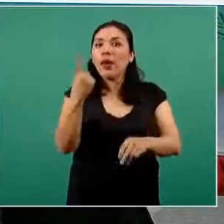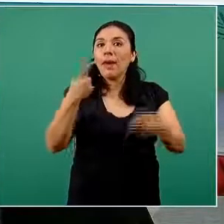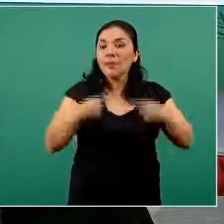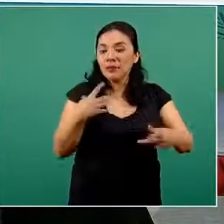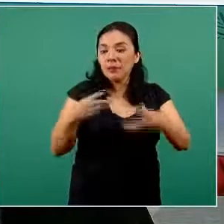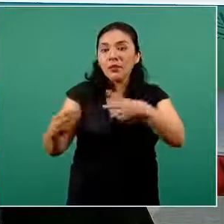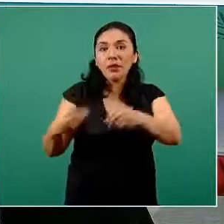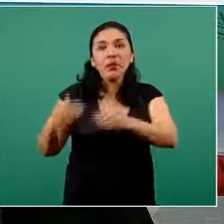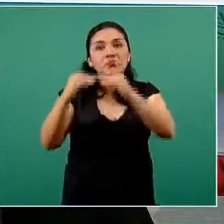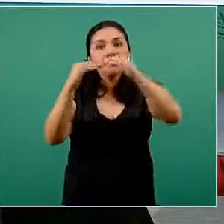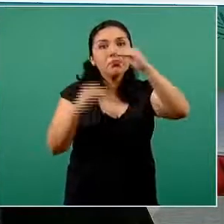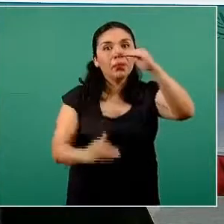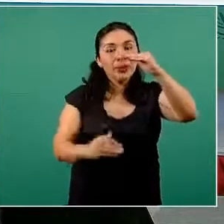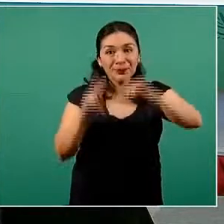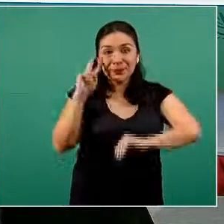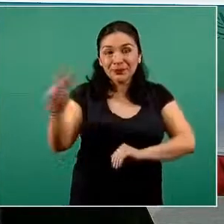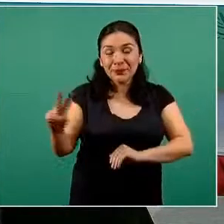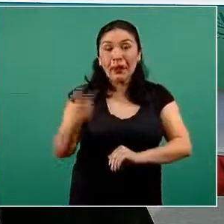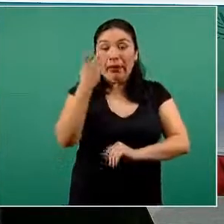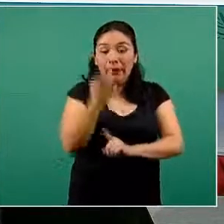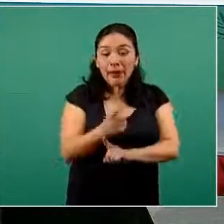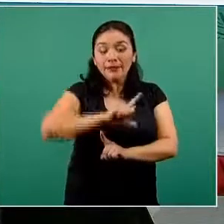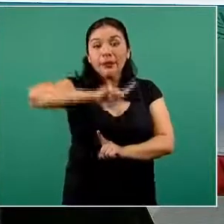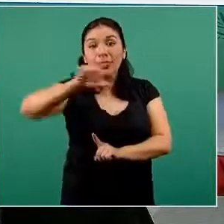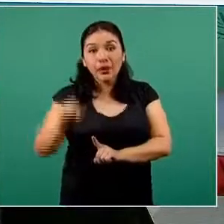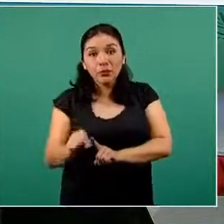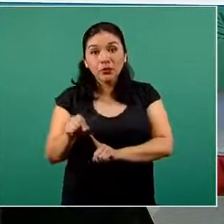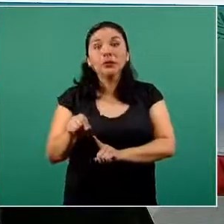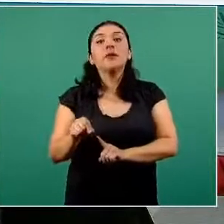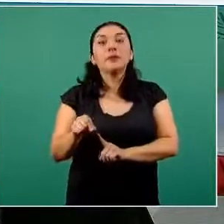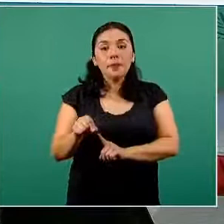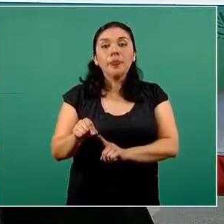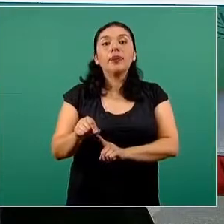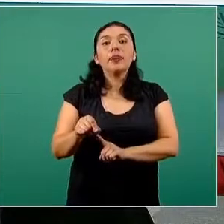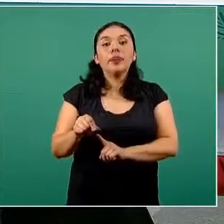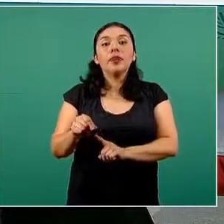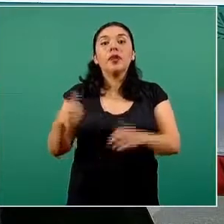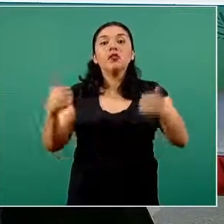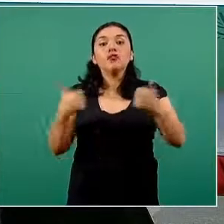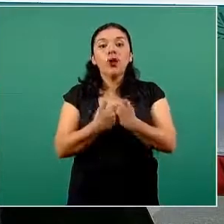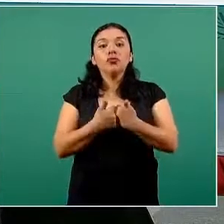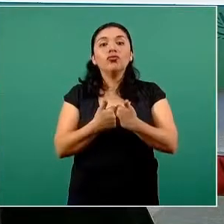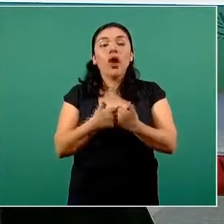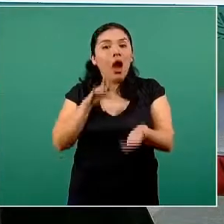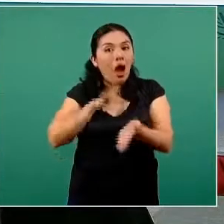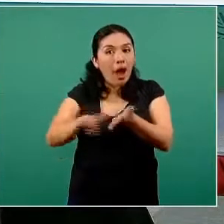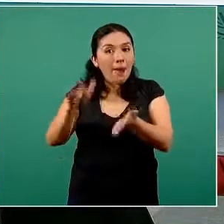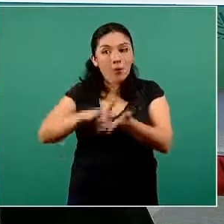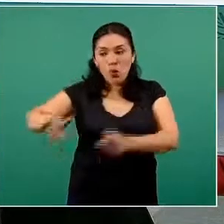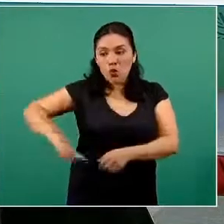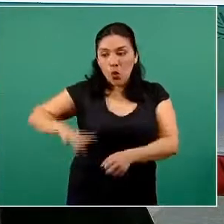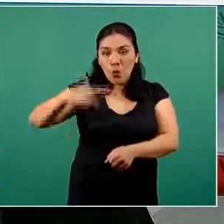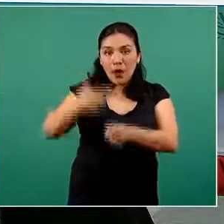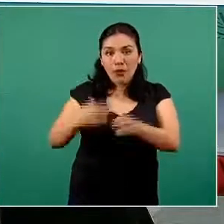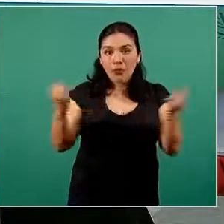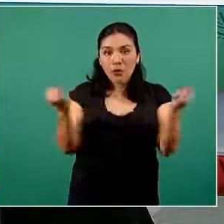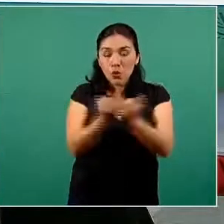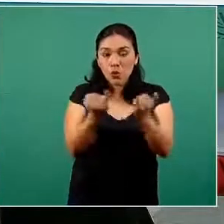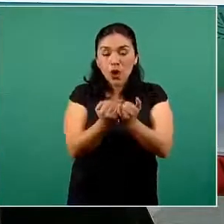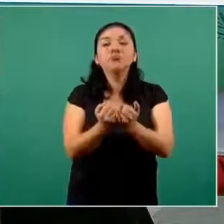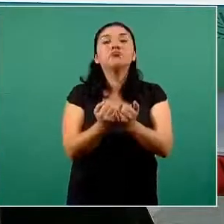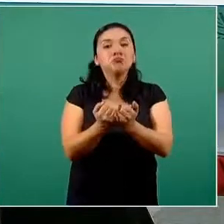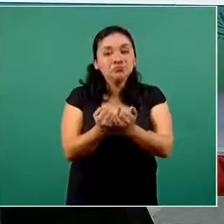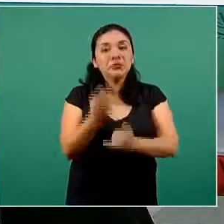RT. Posterior, con esto y bajo el apoyo de nuestro gobernador,